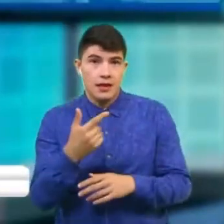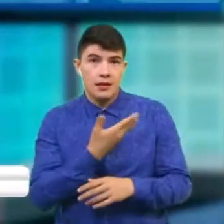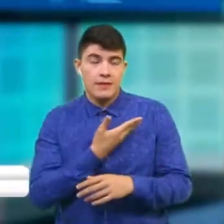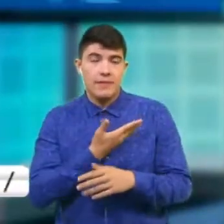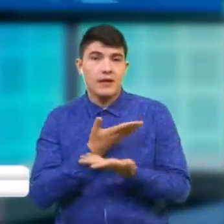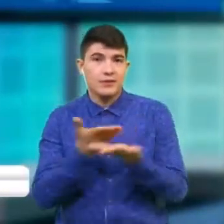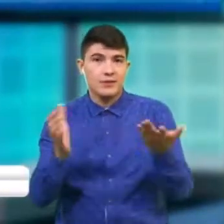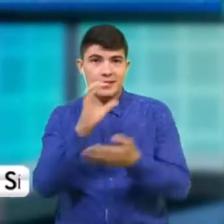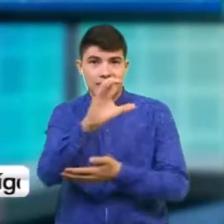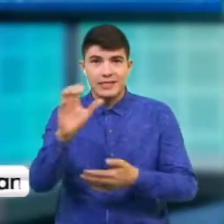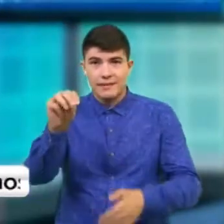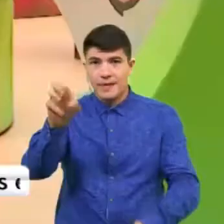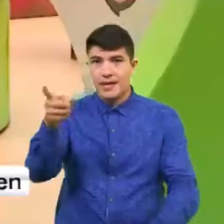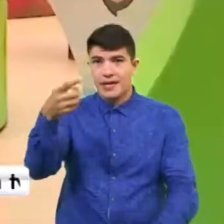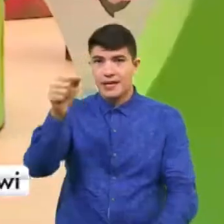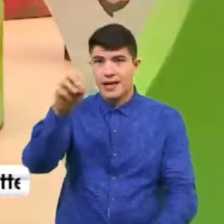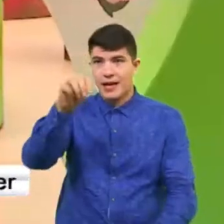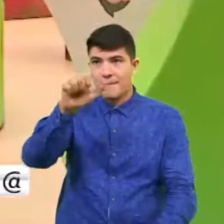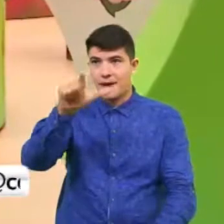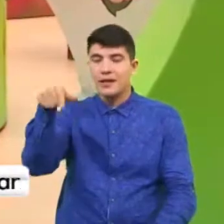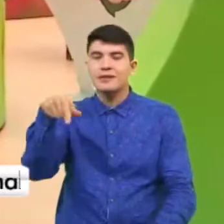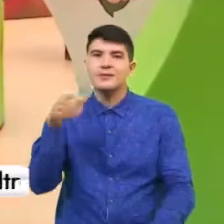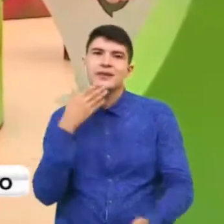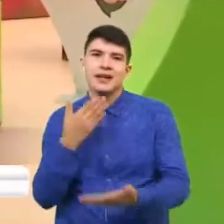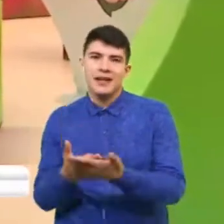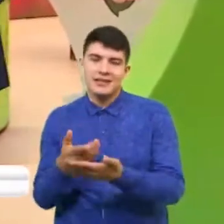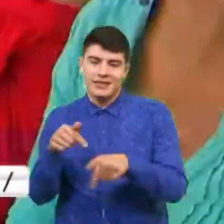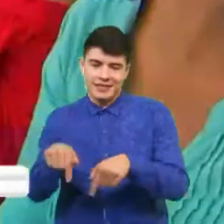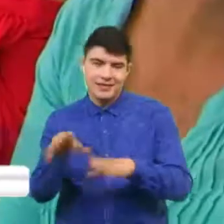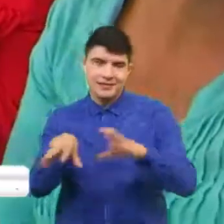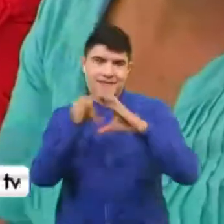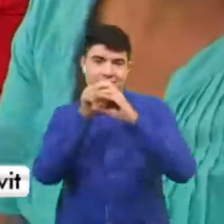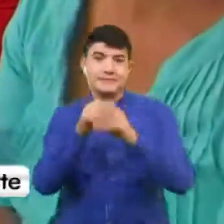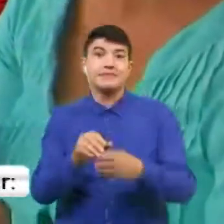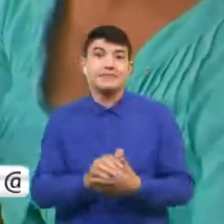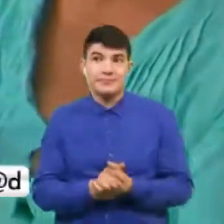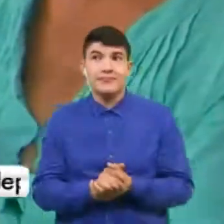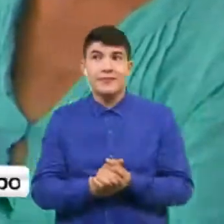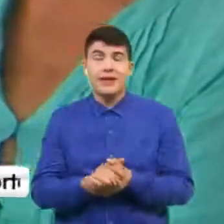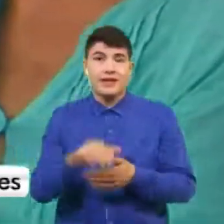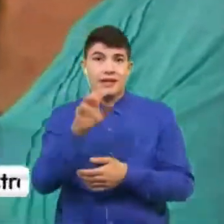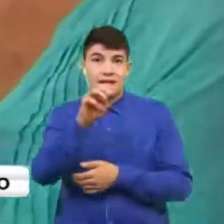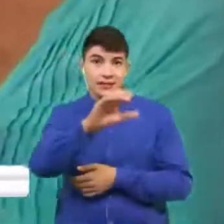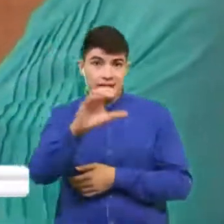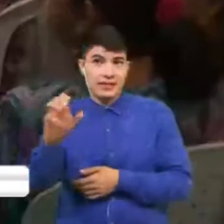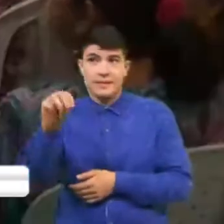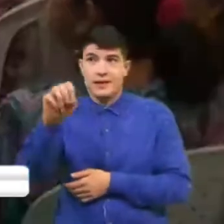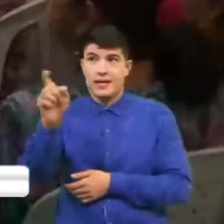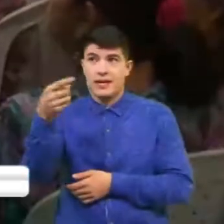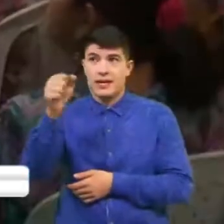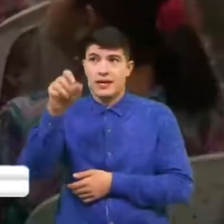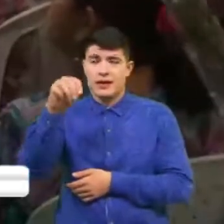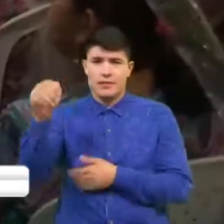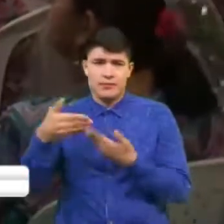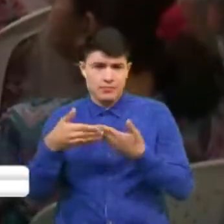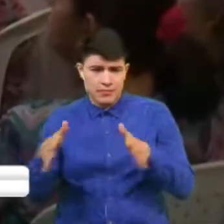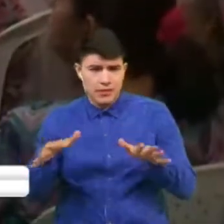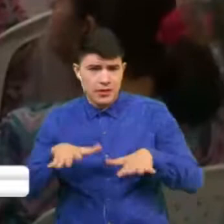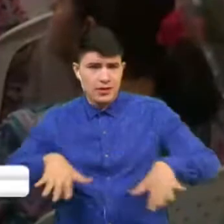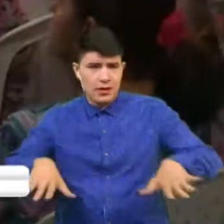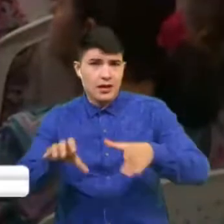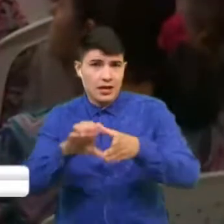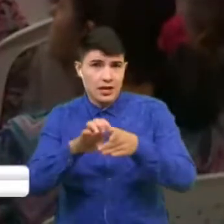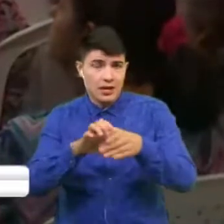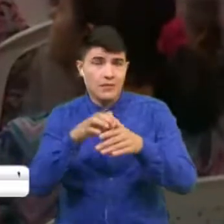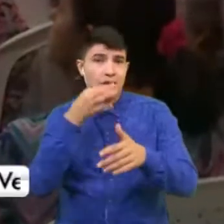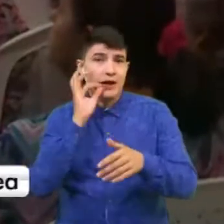Comercial Megamall, gracias al Canal Tro. Como parte de la celebración del Mes de las Madres, el Centro Comercial Megamall abrió sus puertas al equipo del